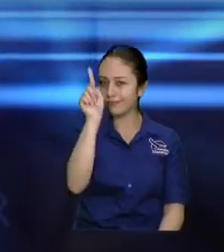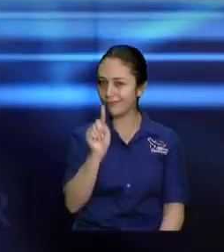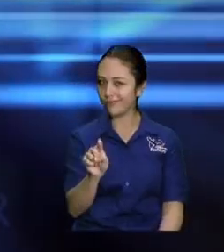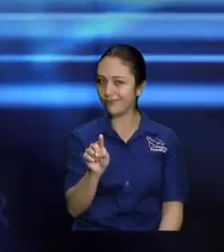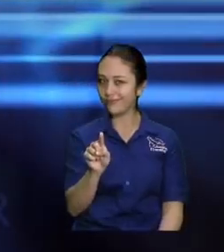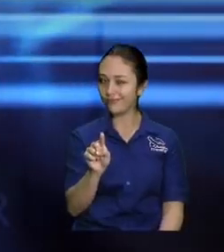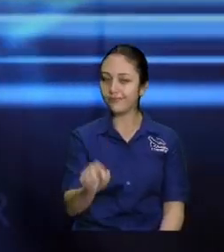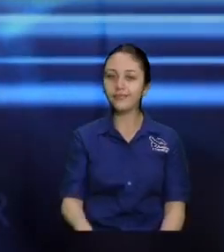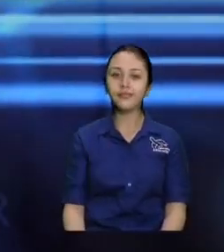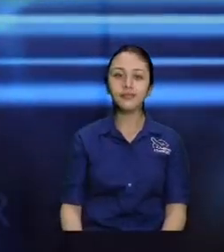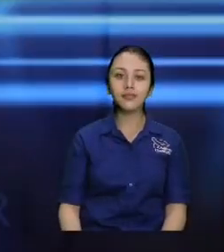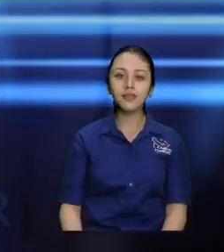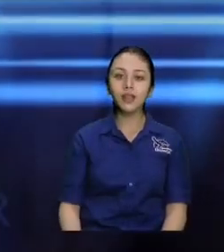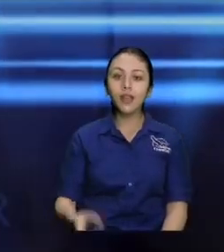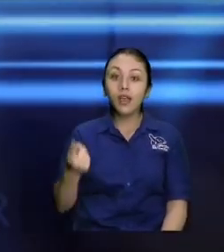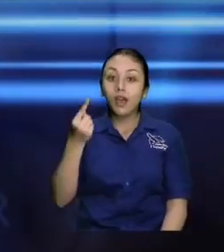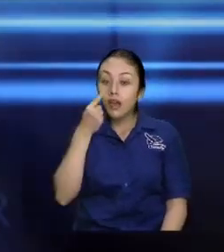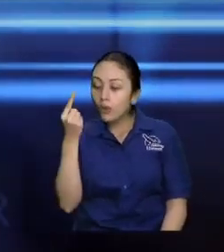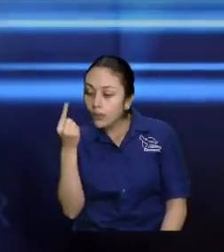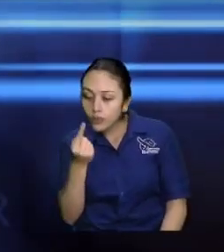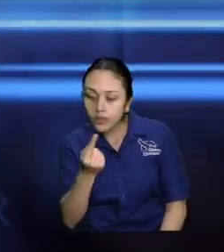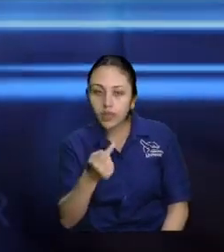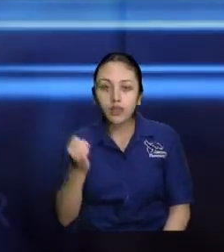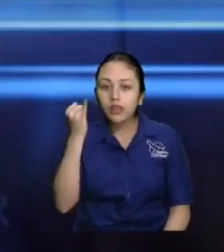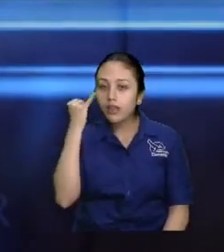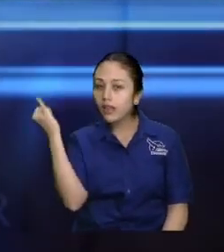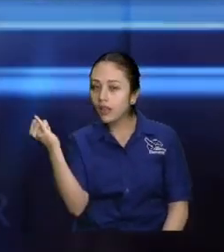Agarre su Google. Google lo sabe todo.